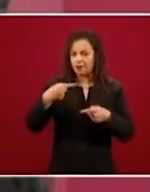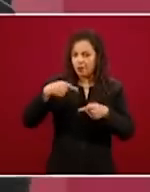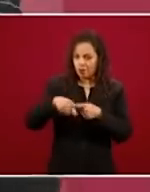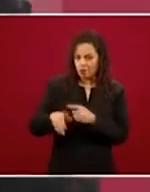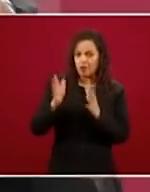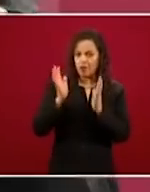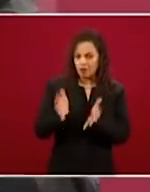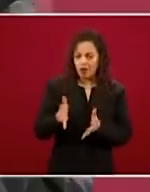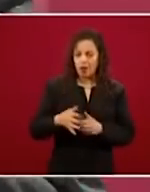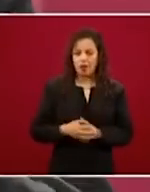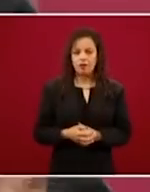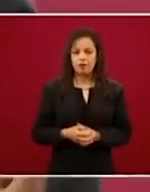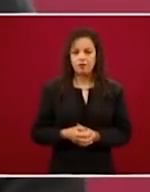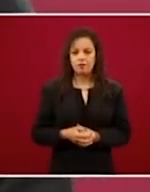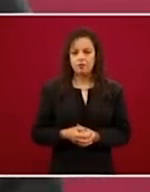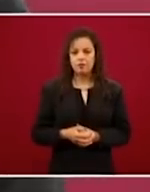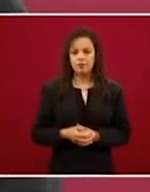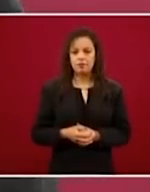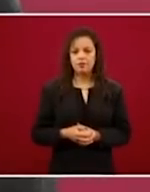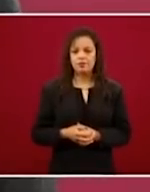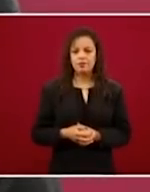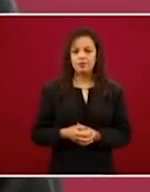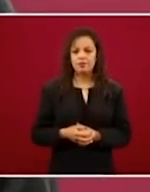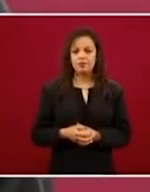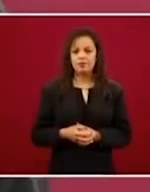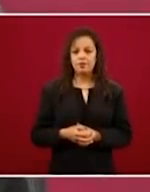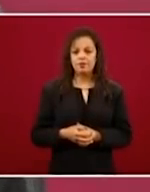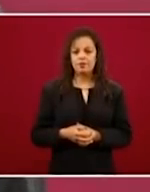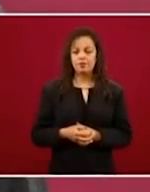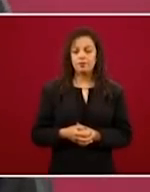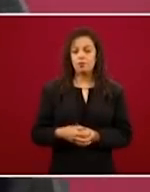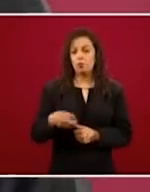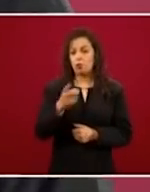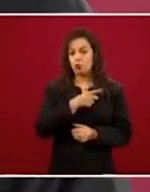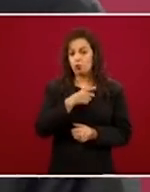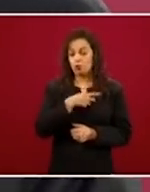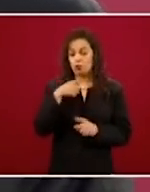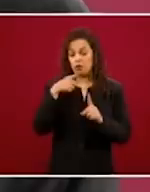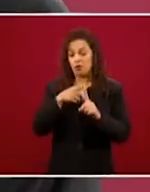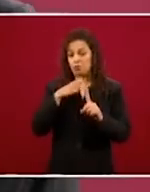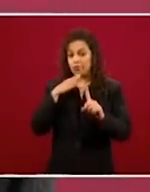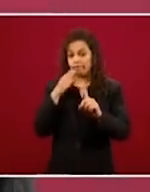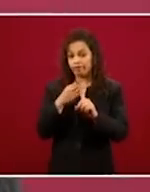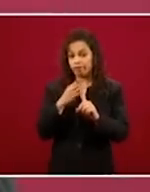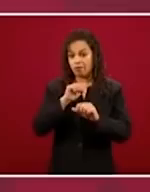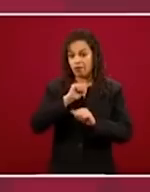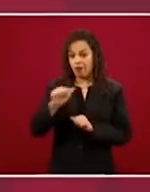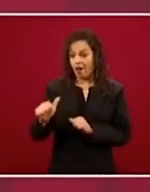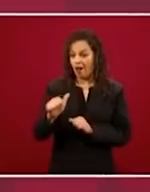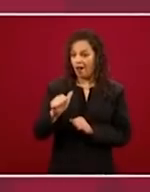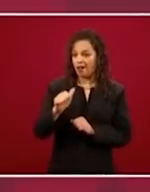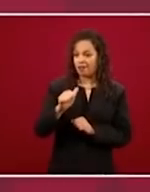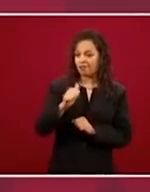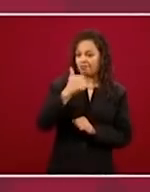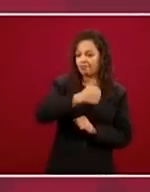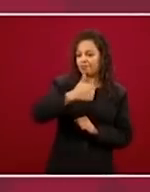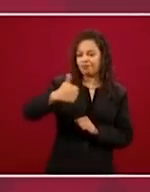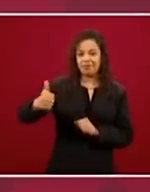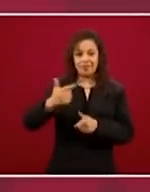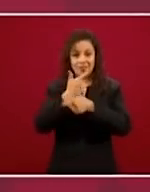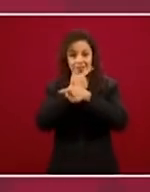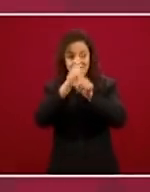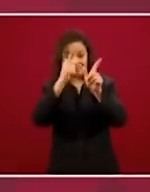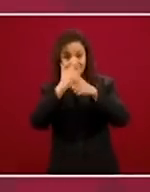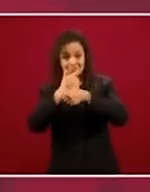no solo en lo que tiene que ver con las libertades con la